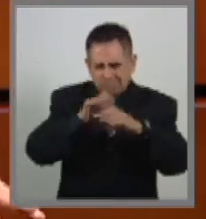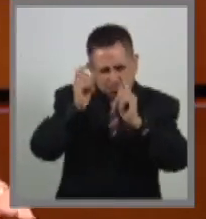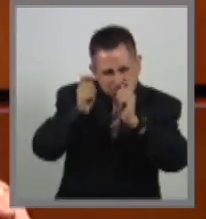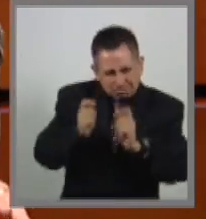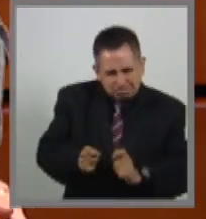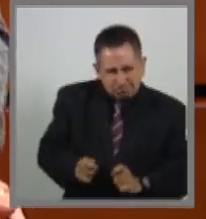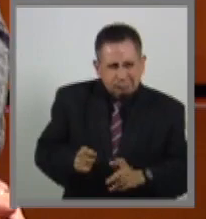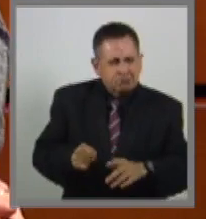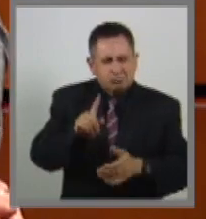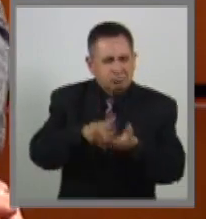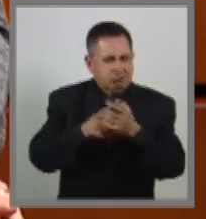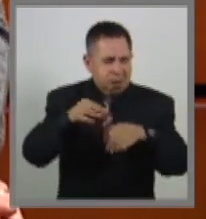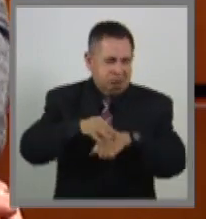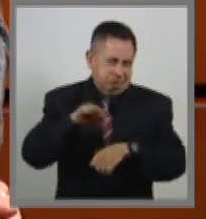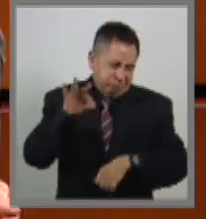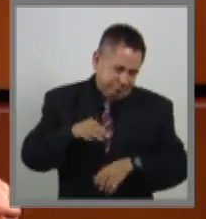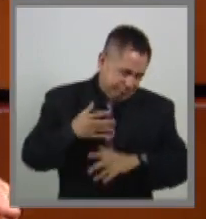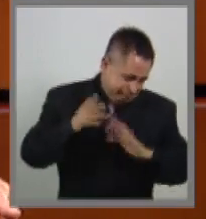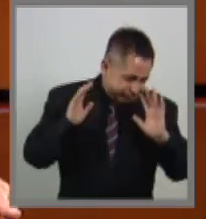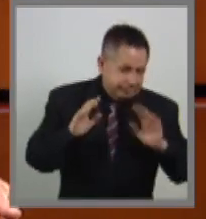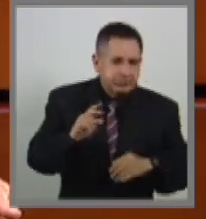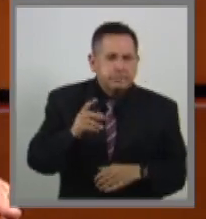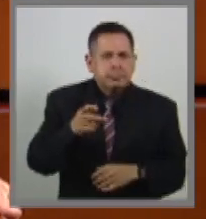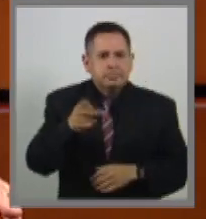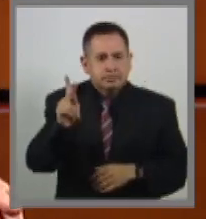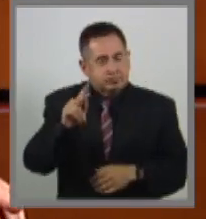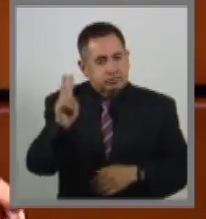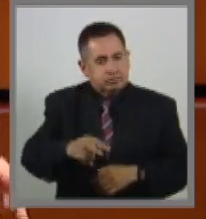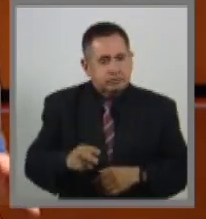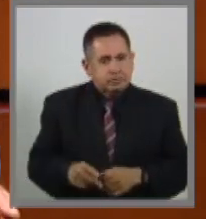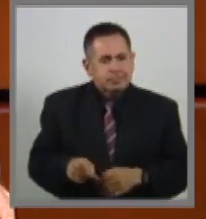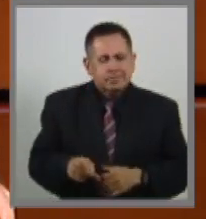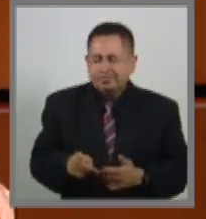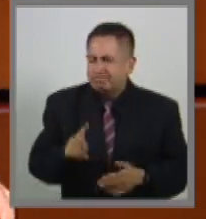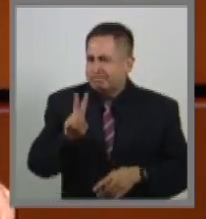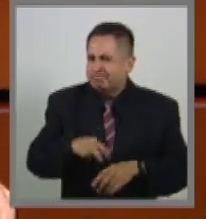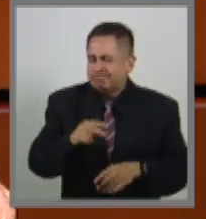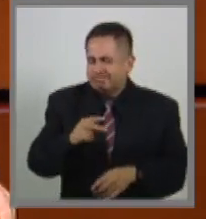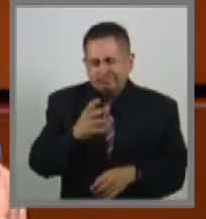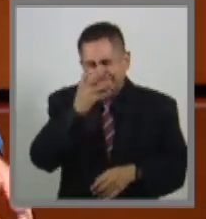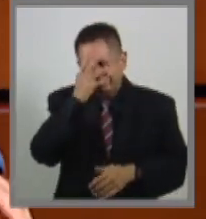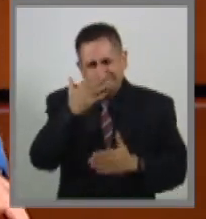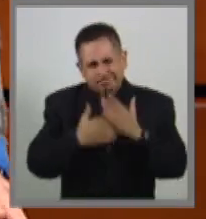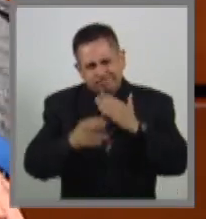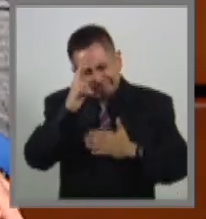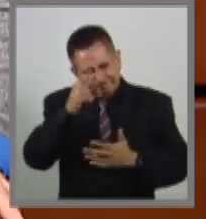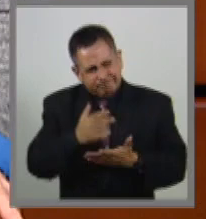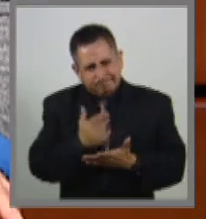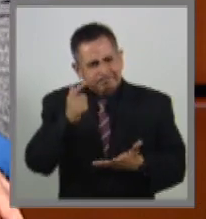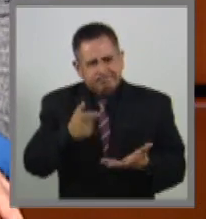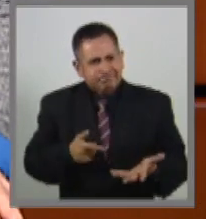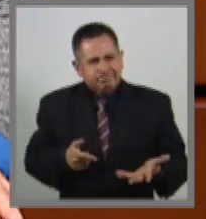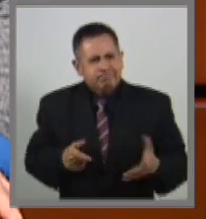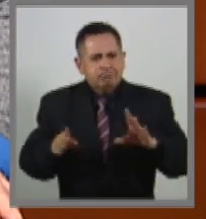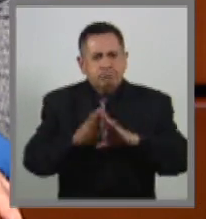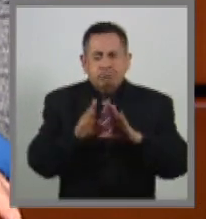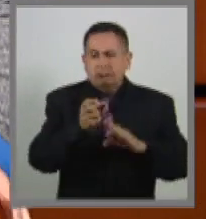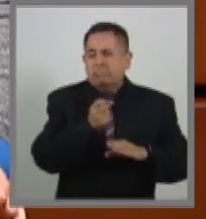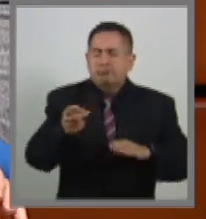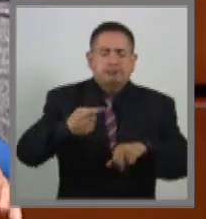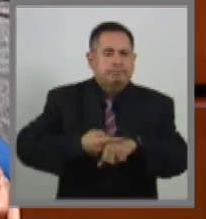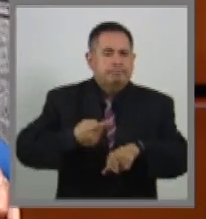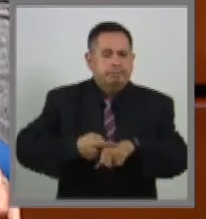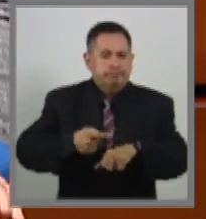bueno. Pero, ¿sí? Esto es un agravio a los enfermos de